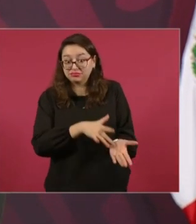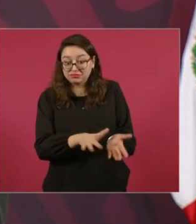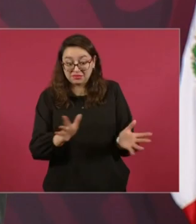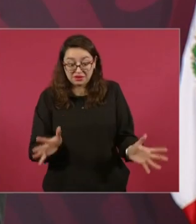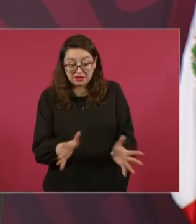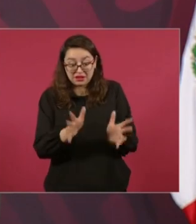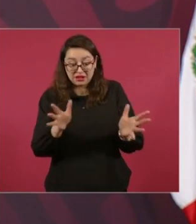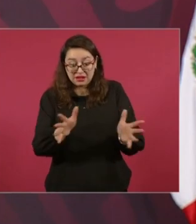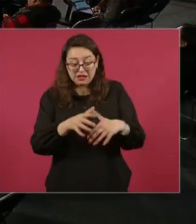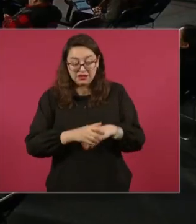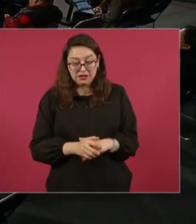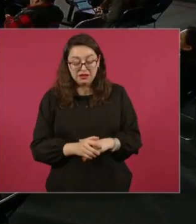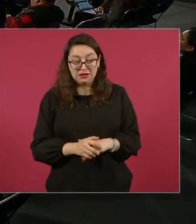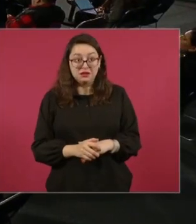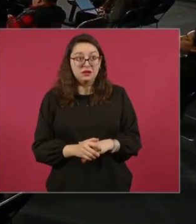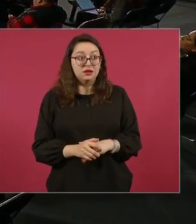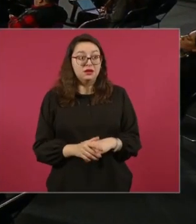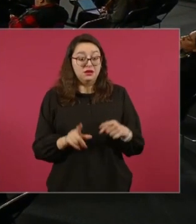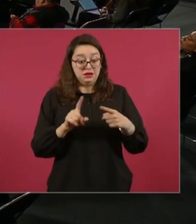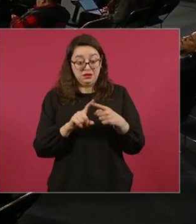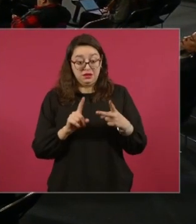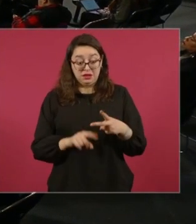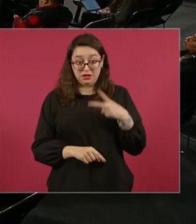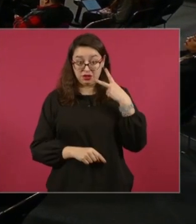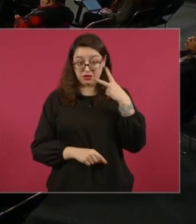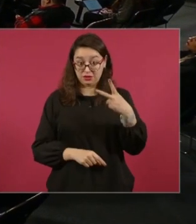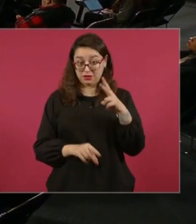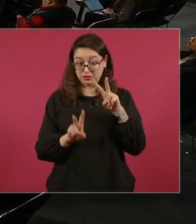Dos cosas históricas y una